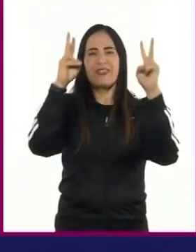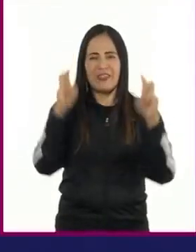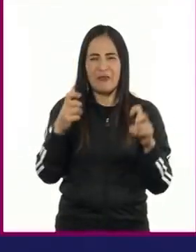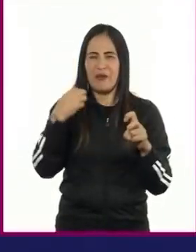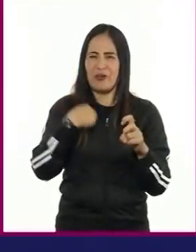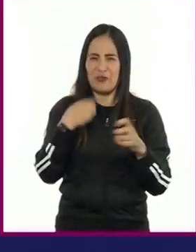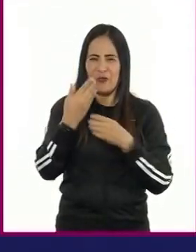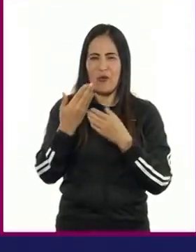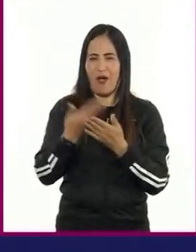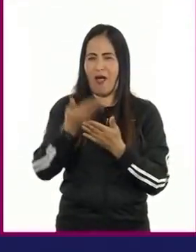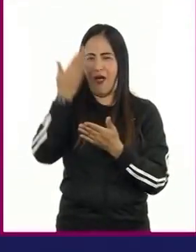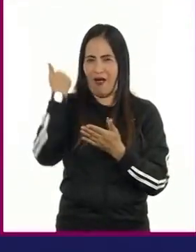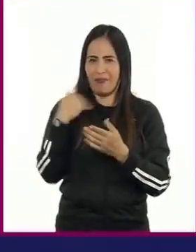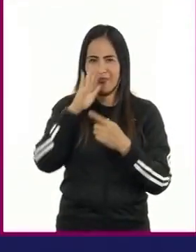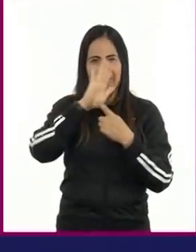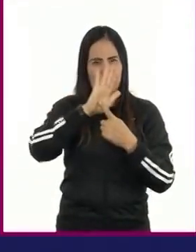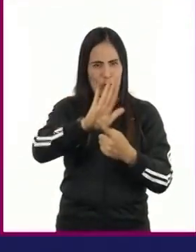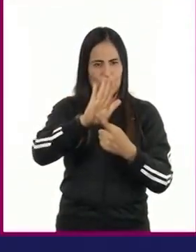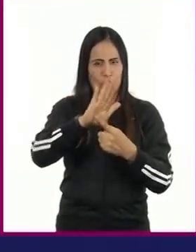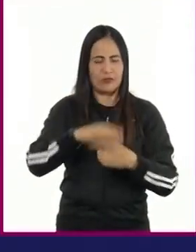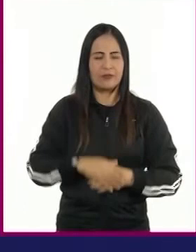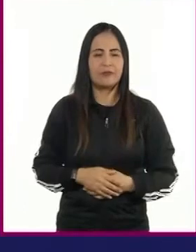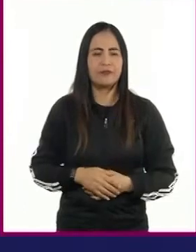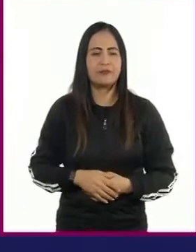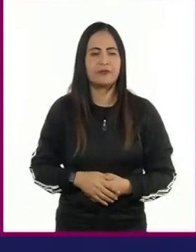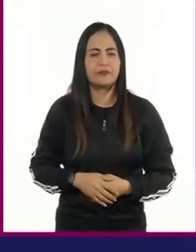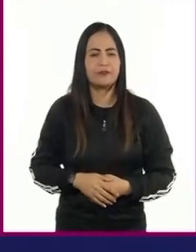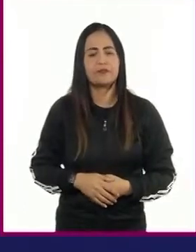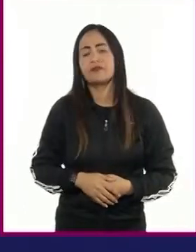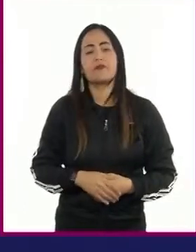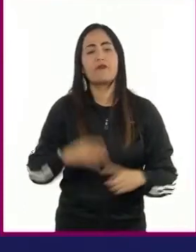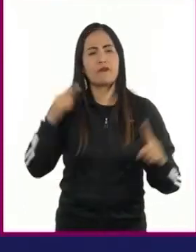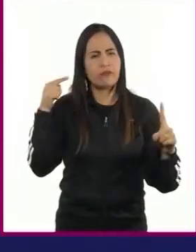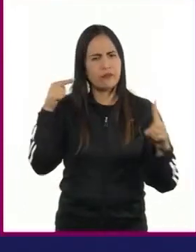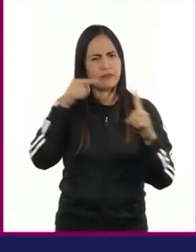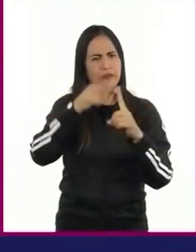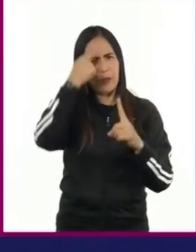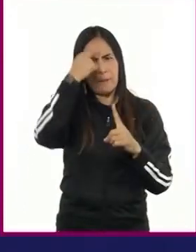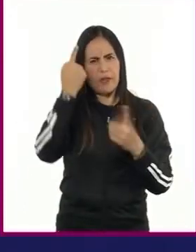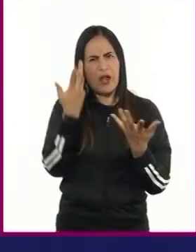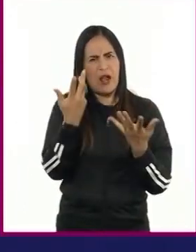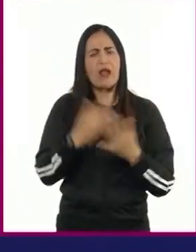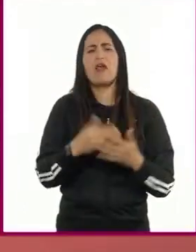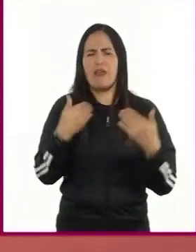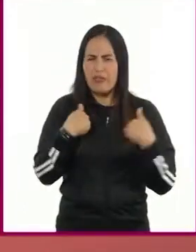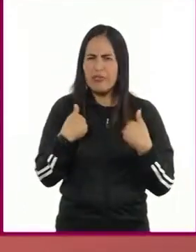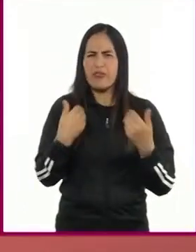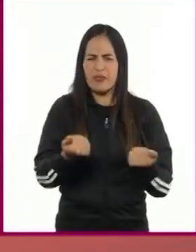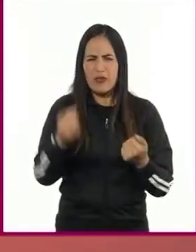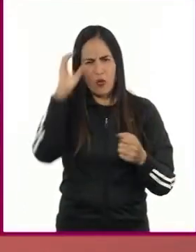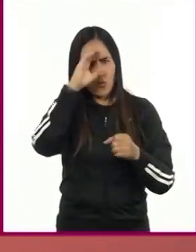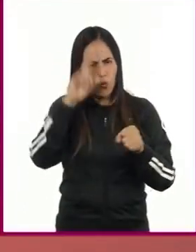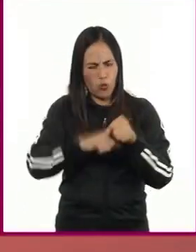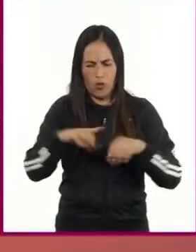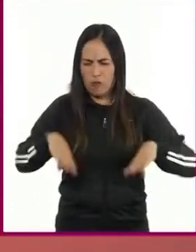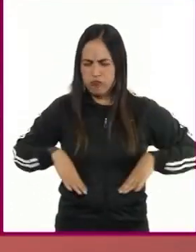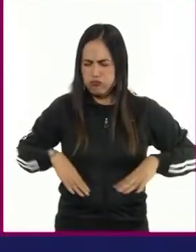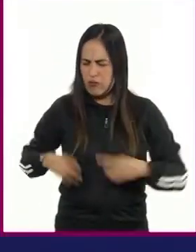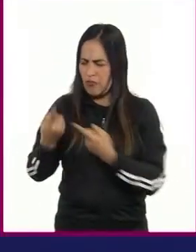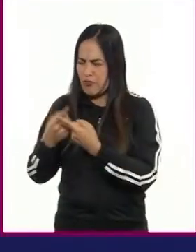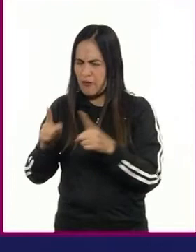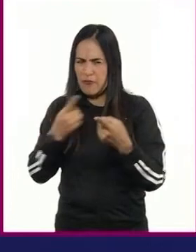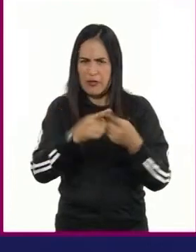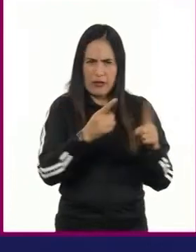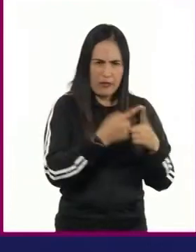compartí anteriormente. Por ejemplo, si el propósito es entender la diversidad cultural, debemos seleccionar ciertos datos